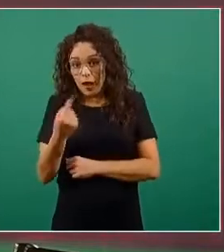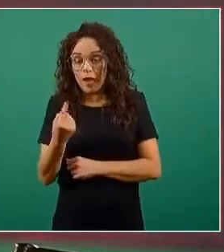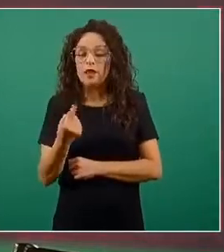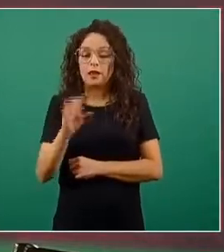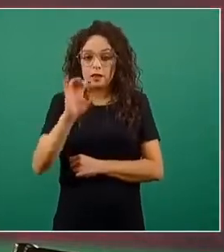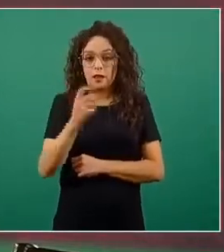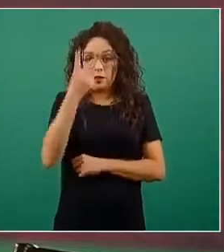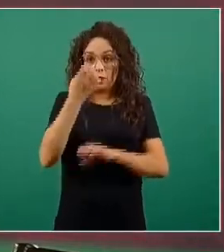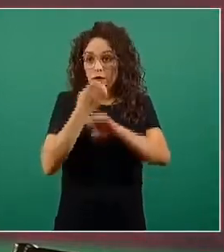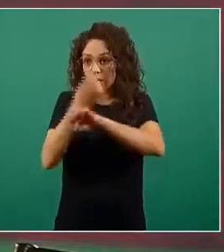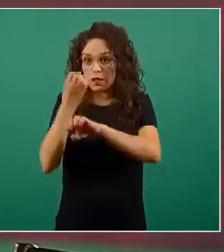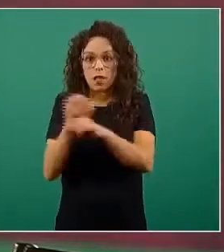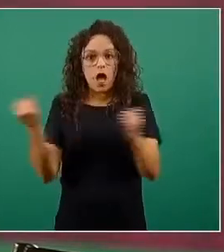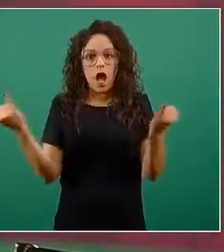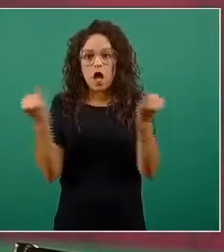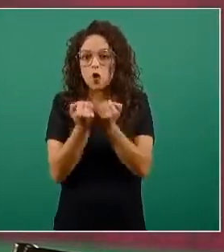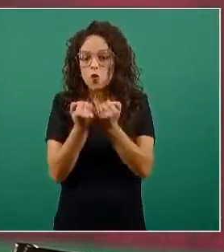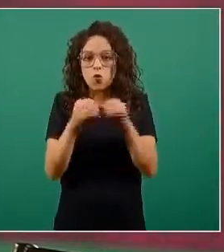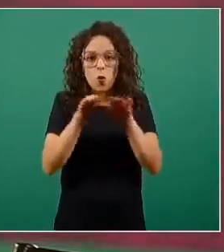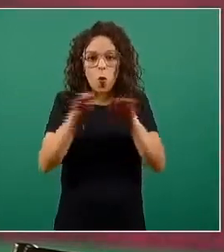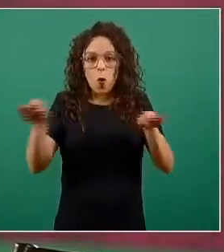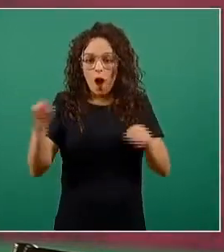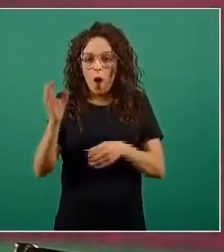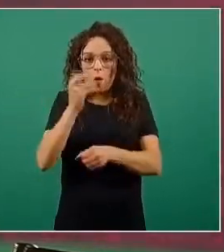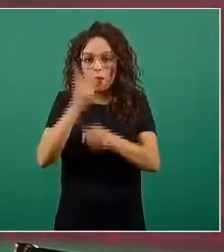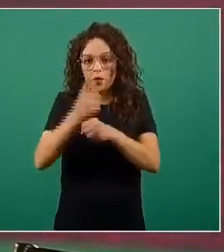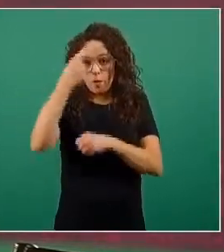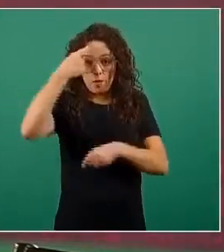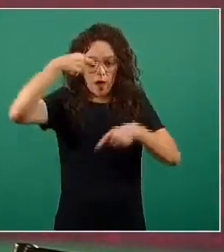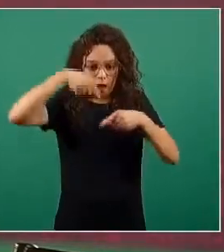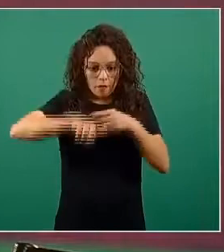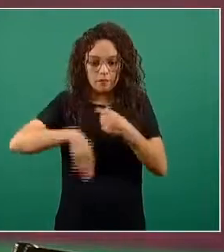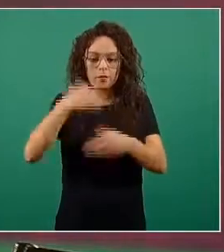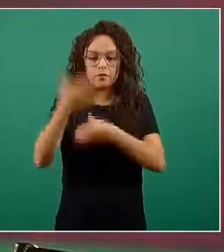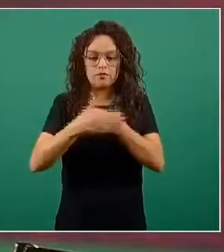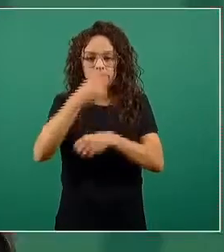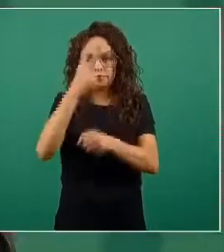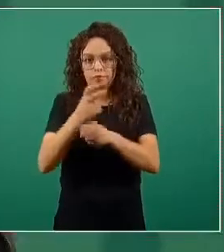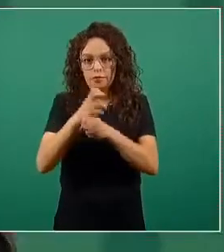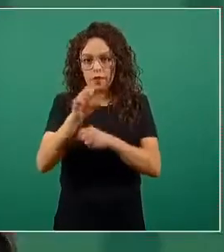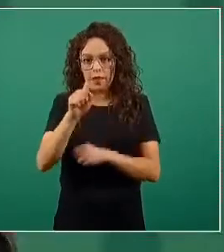misma oportunidad de iniciar la vacunación en la siguiente etapa.